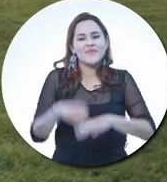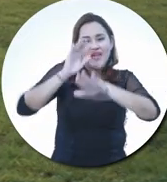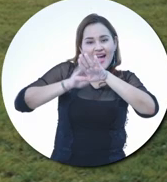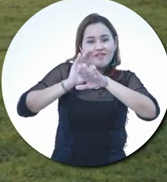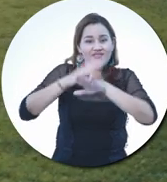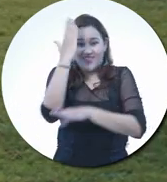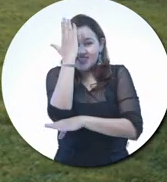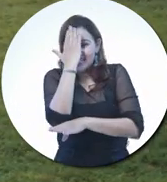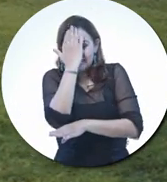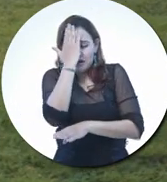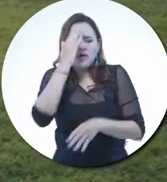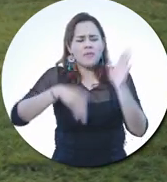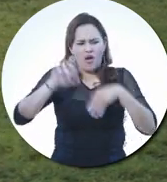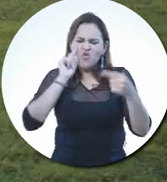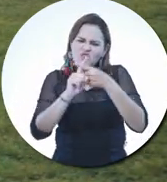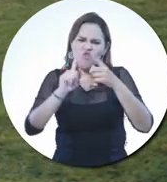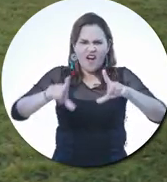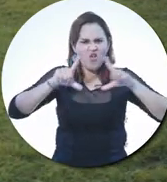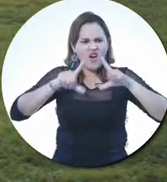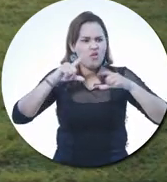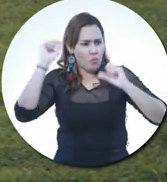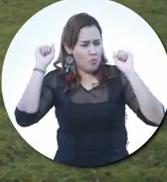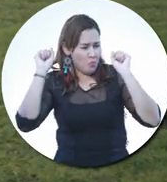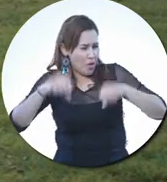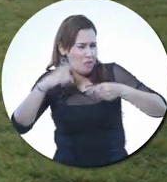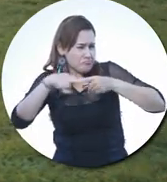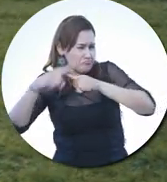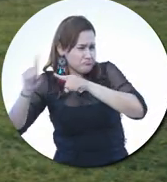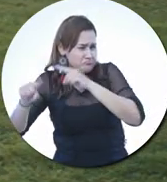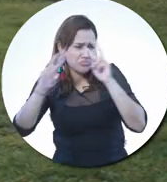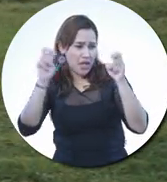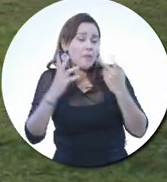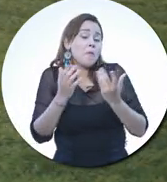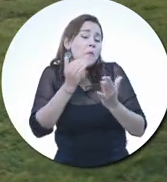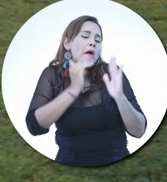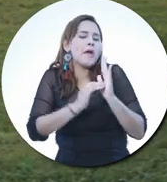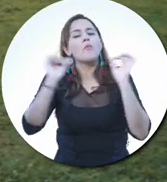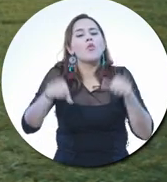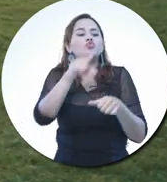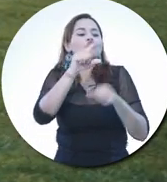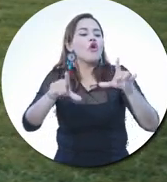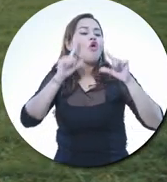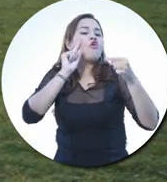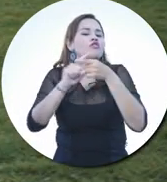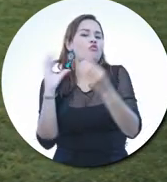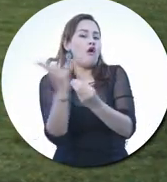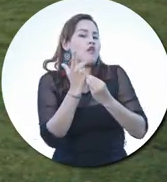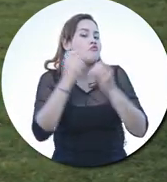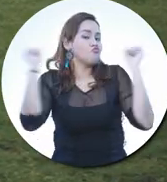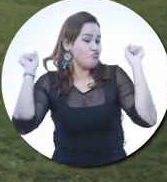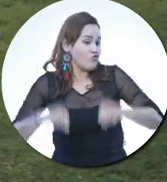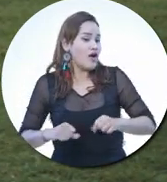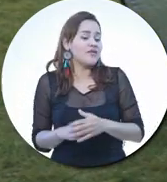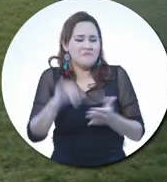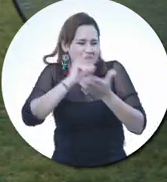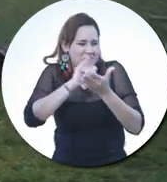Por supuesto que sí. ¿Sabías que existen distintas modalidades de grado? Y una de ellas se enfoca en la creación artística, justo como lo